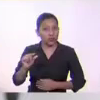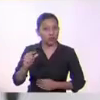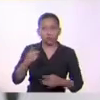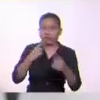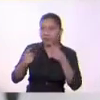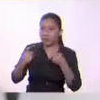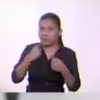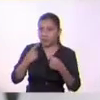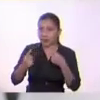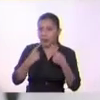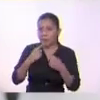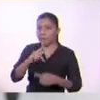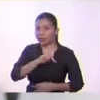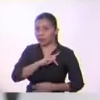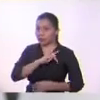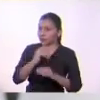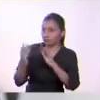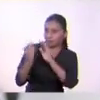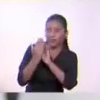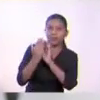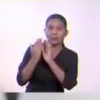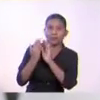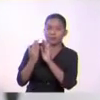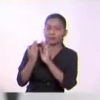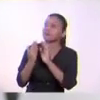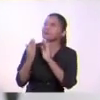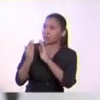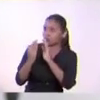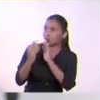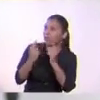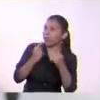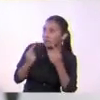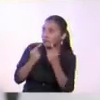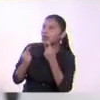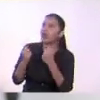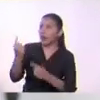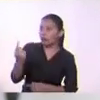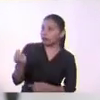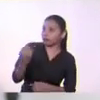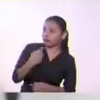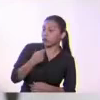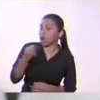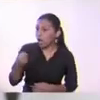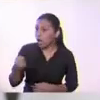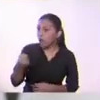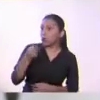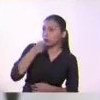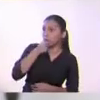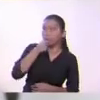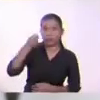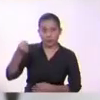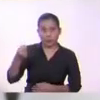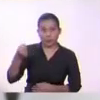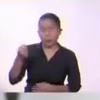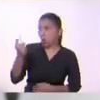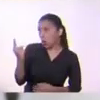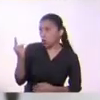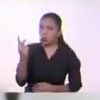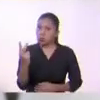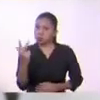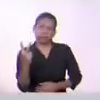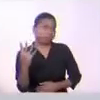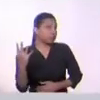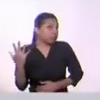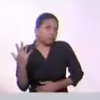entrevistas personales. En este caso, se puede entrevistar a una persona o más sobre un